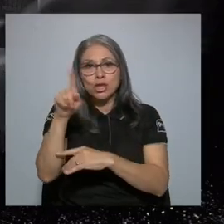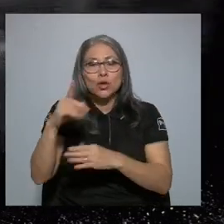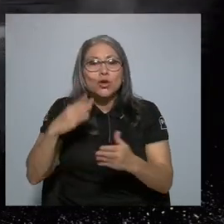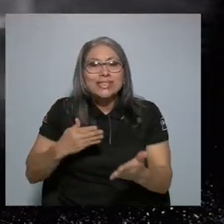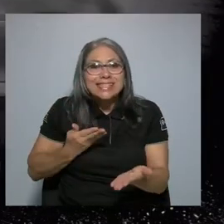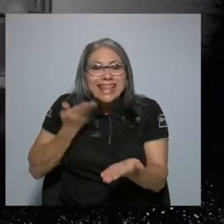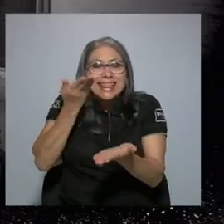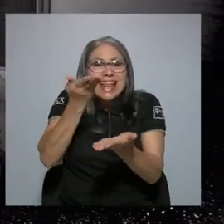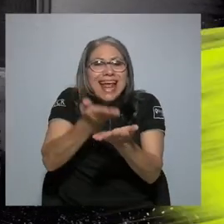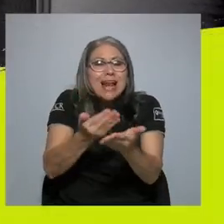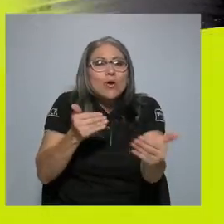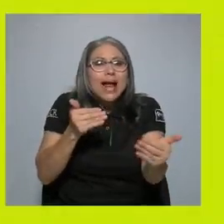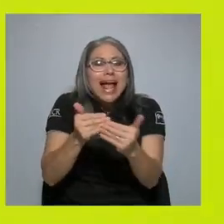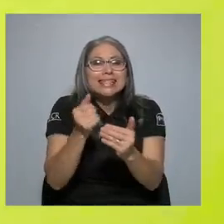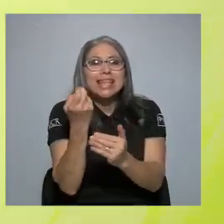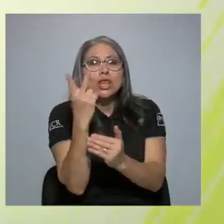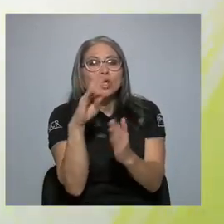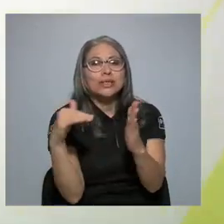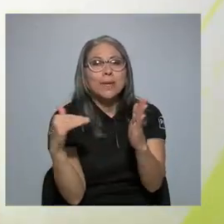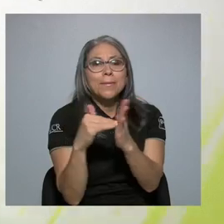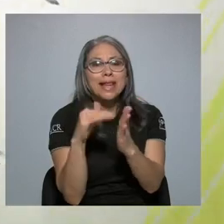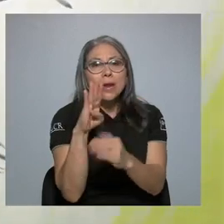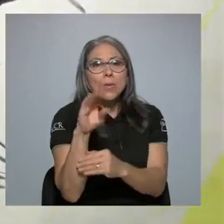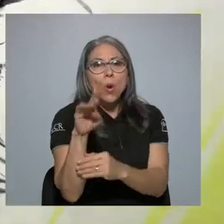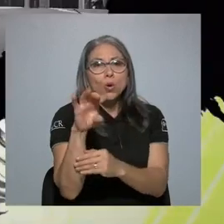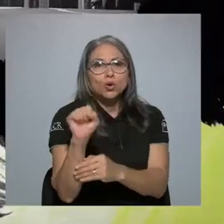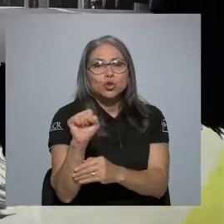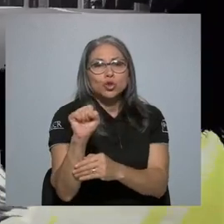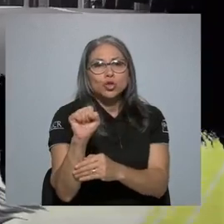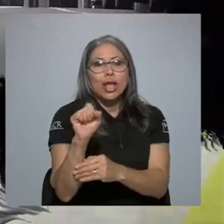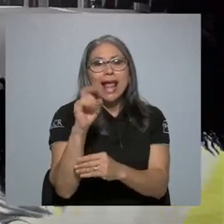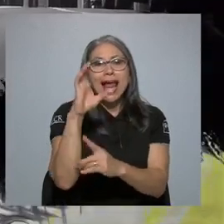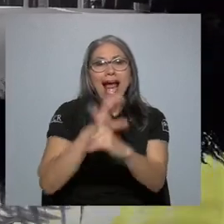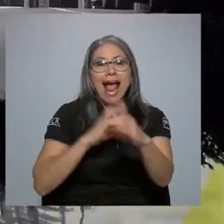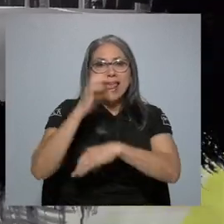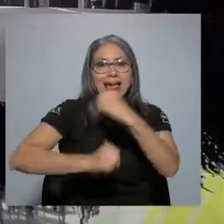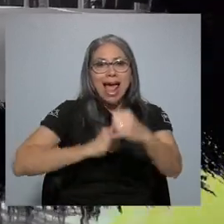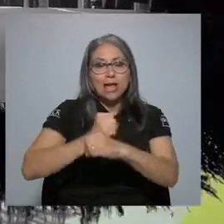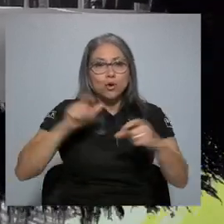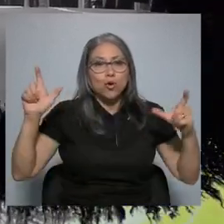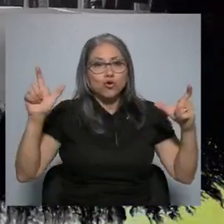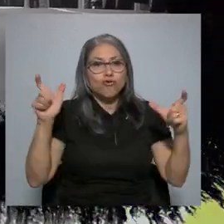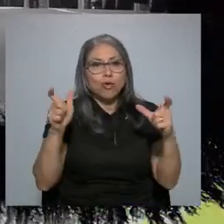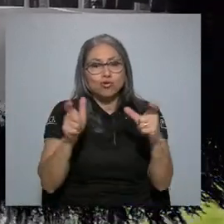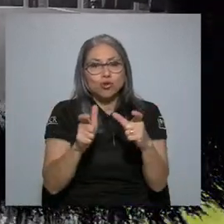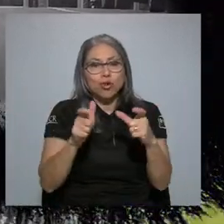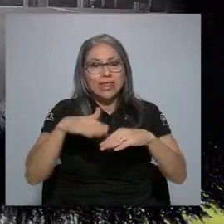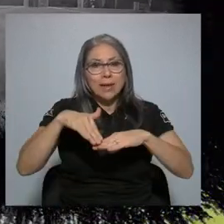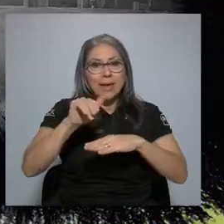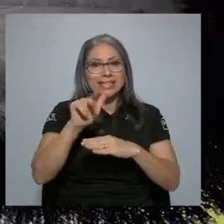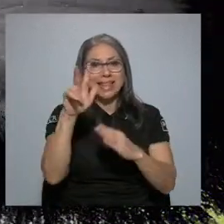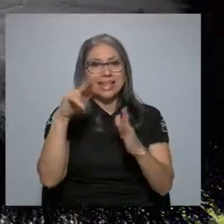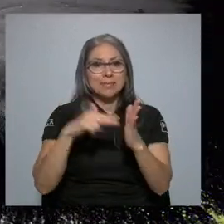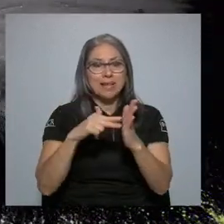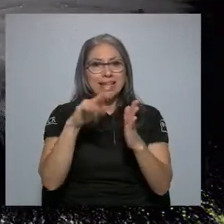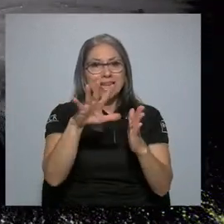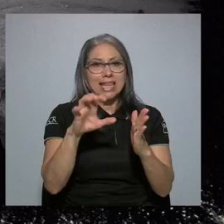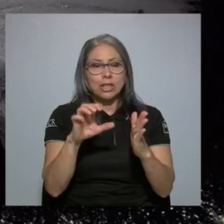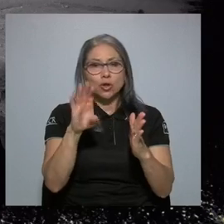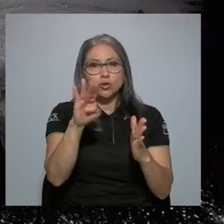casi 12,000 por año. La reducción fue de más de 3,500 bonos